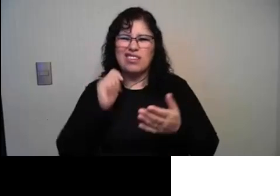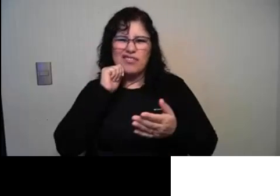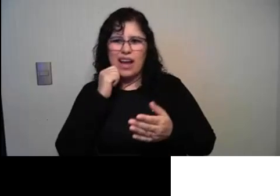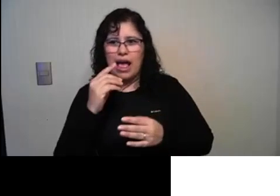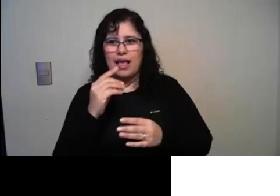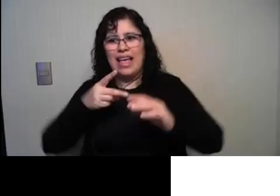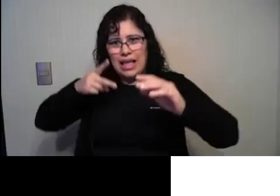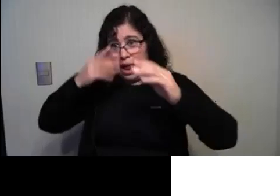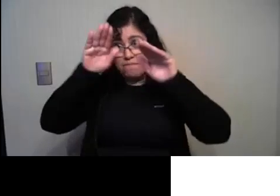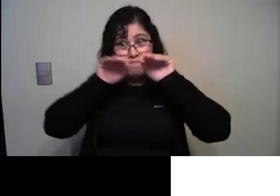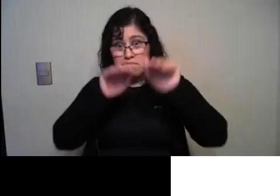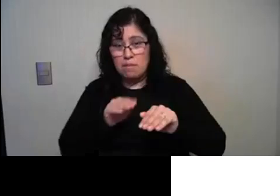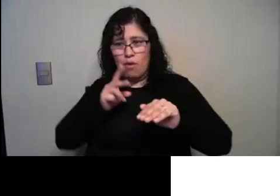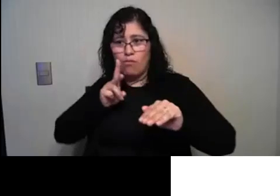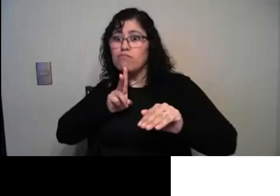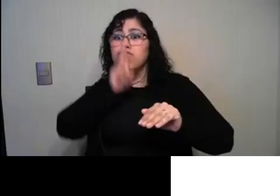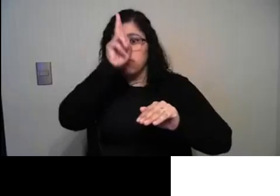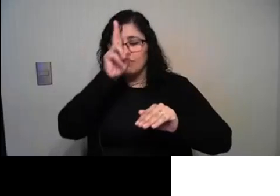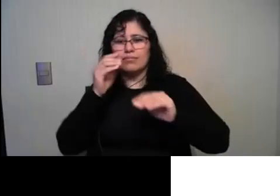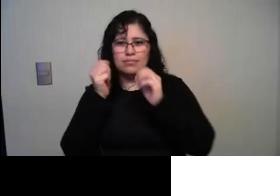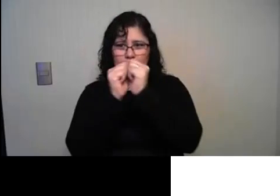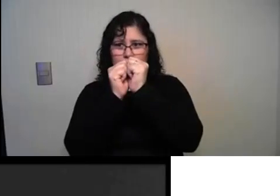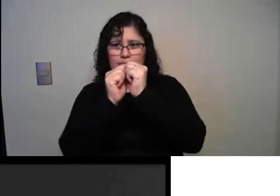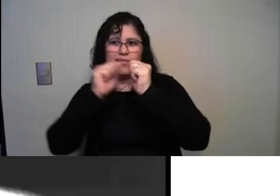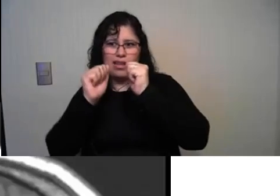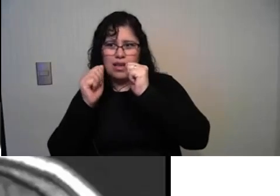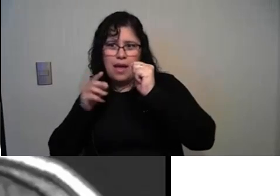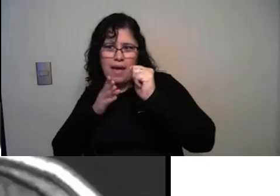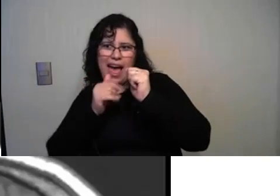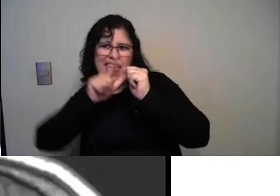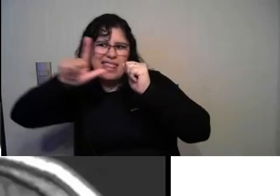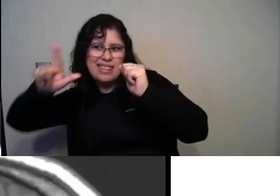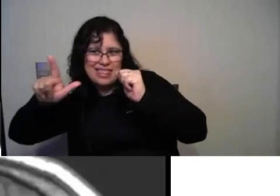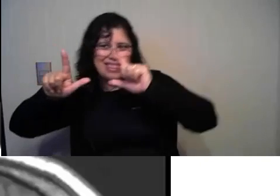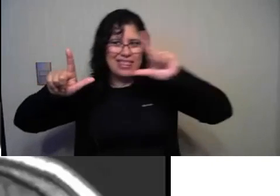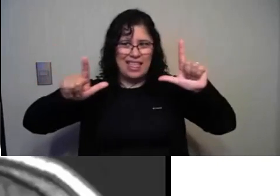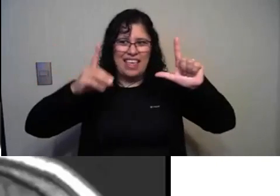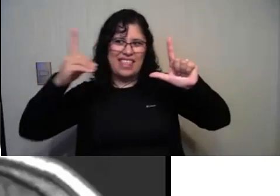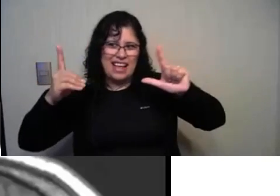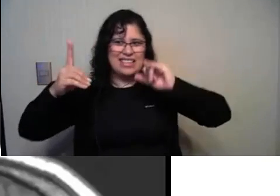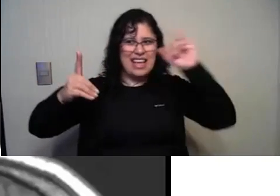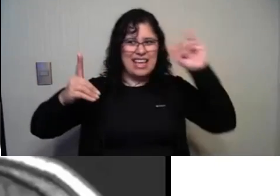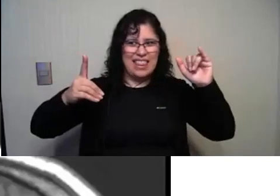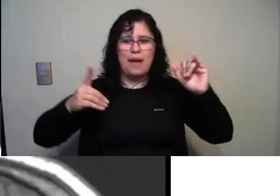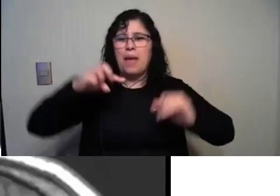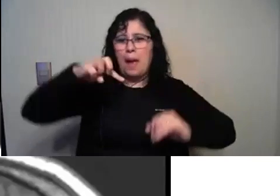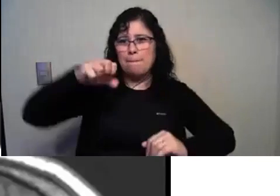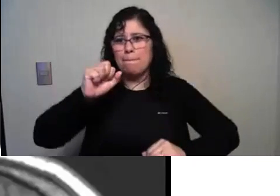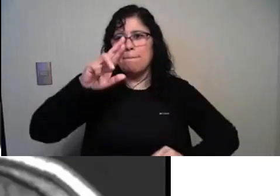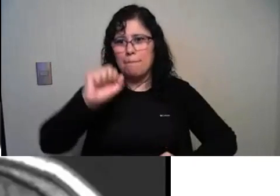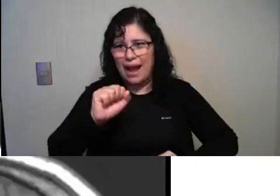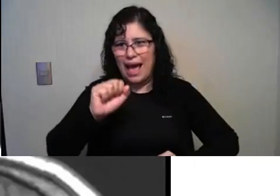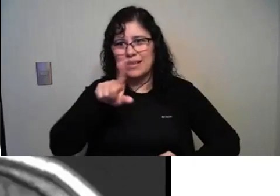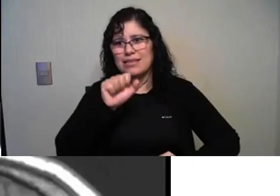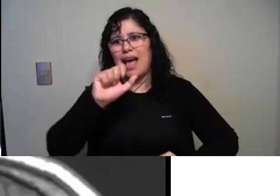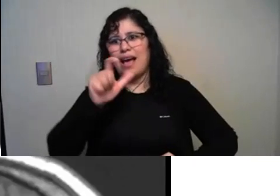la izquierda. ¿Ya? Recuerden que este es un corte sagital, los otros cortes que van hacia la derecha o izquierda son cortes parasagitales,